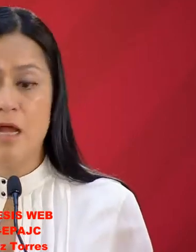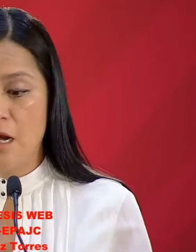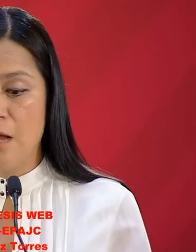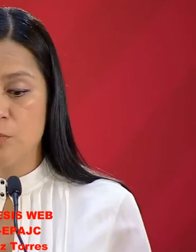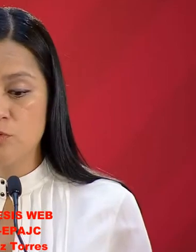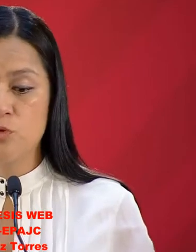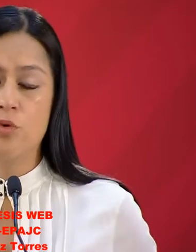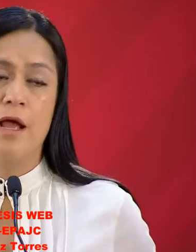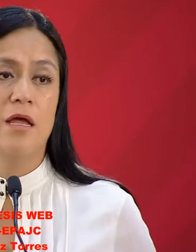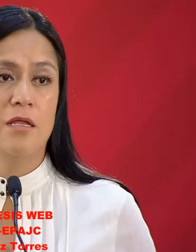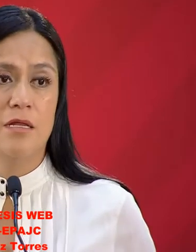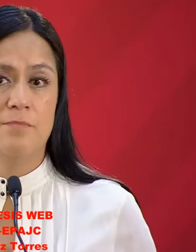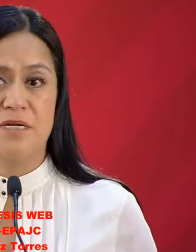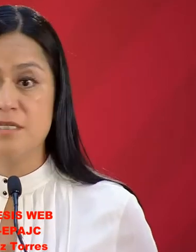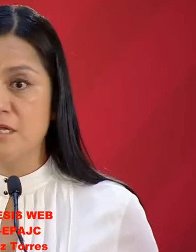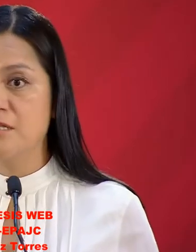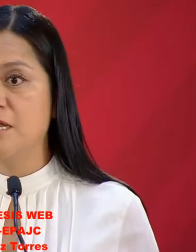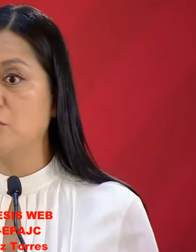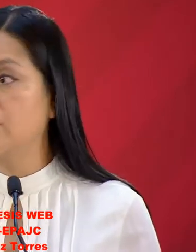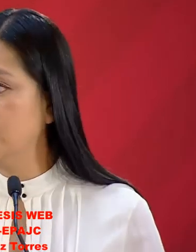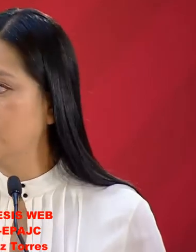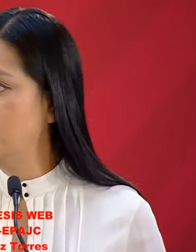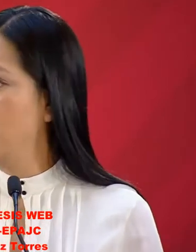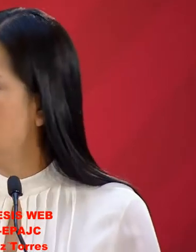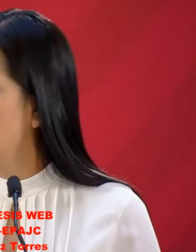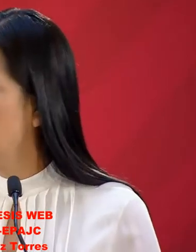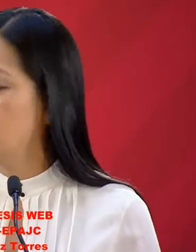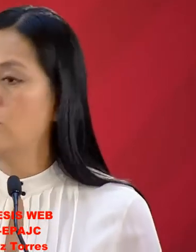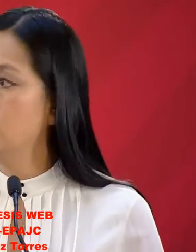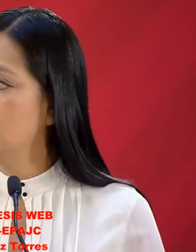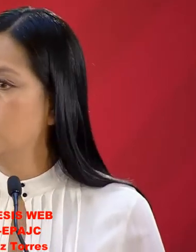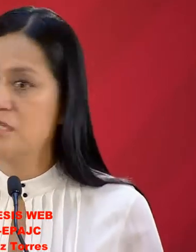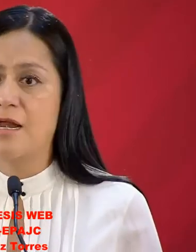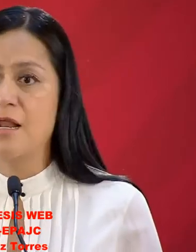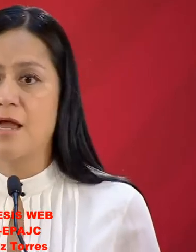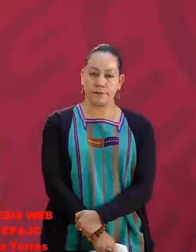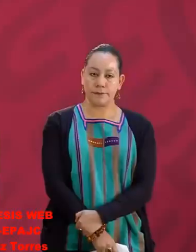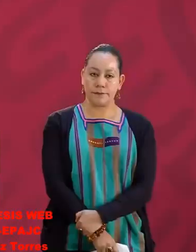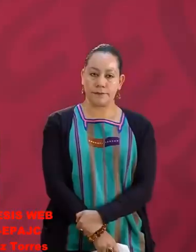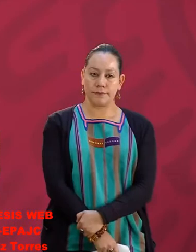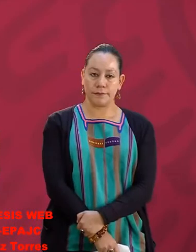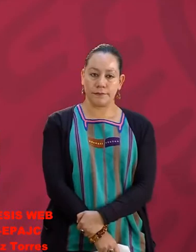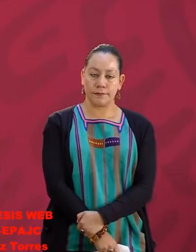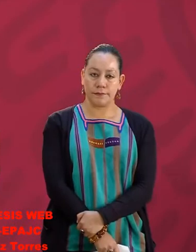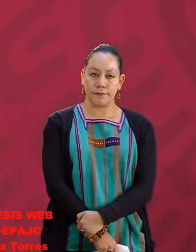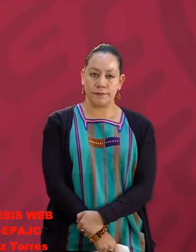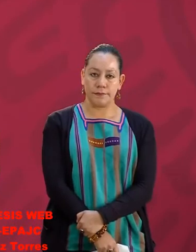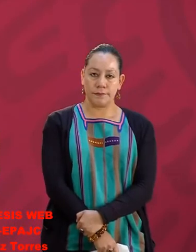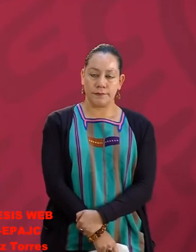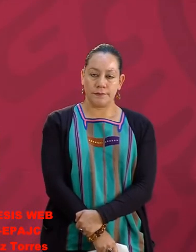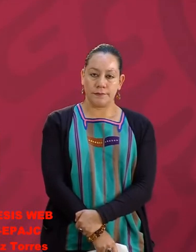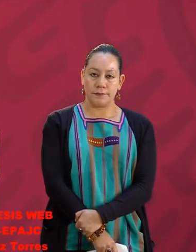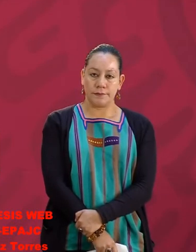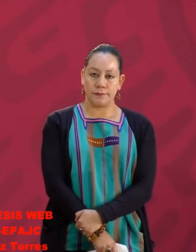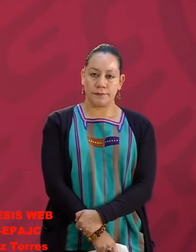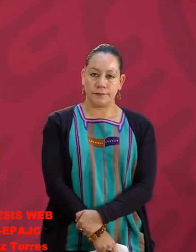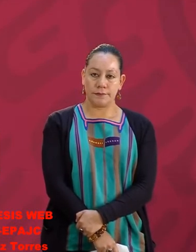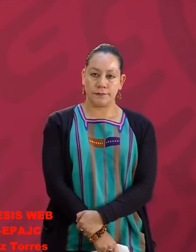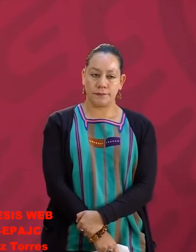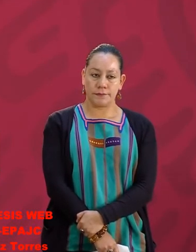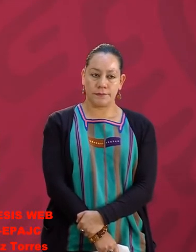Evidentemente la postura del presidente, no en este tema, sino en todos, es quitar la intermediación. ¿Qué